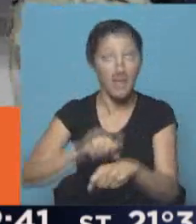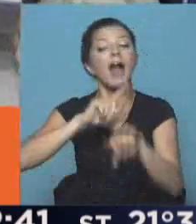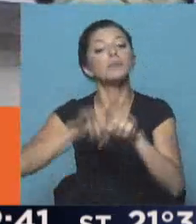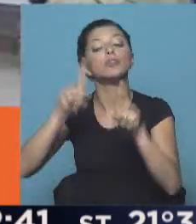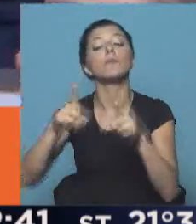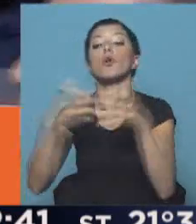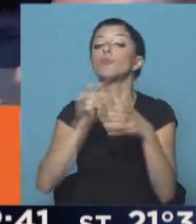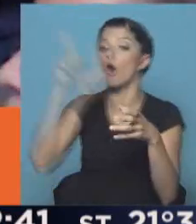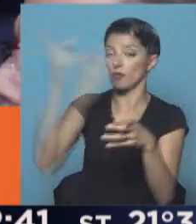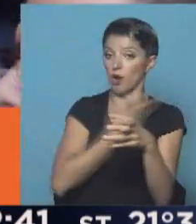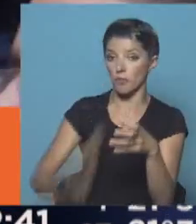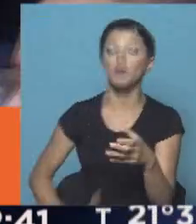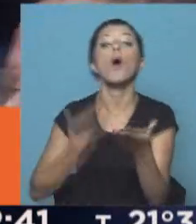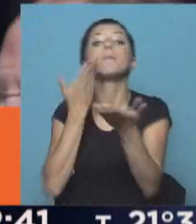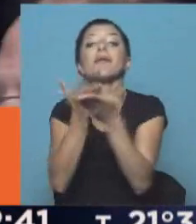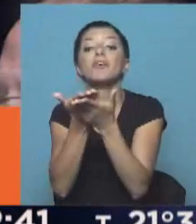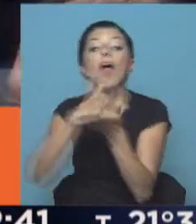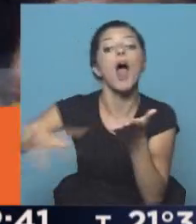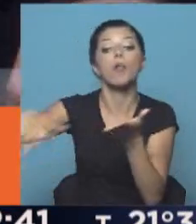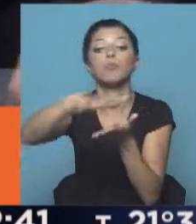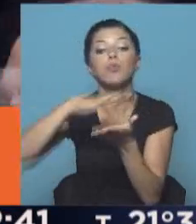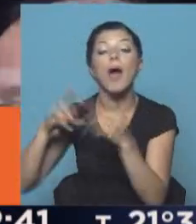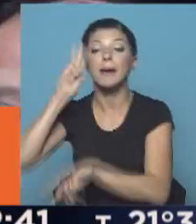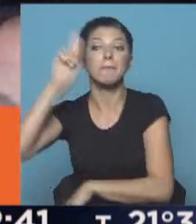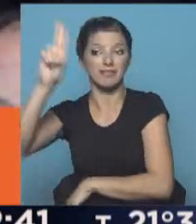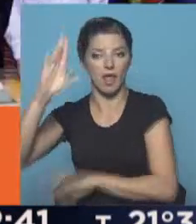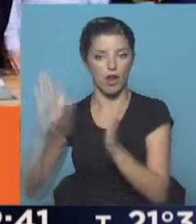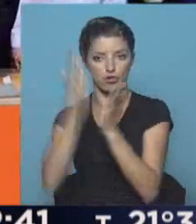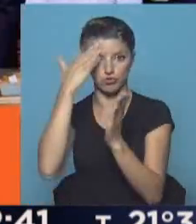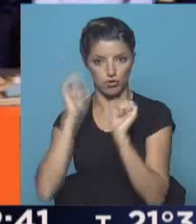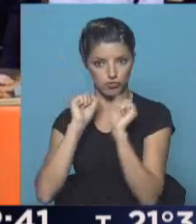a la ciudadanía a una defensa activa de la Carta Magna venezolana.